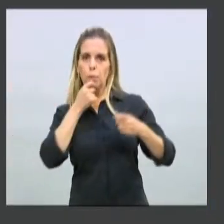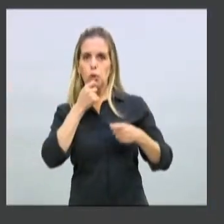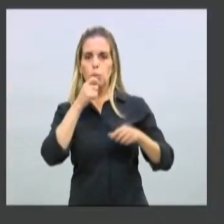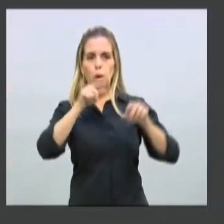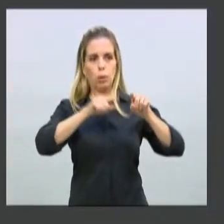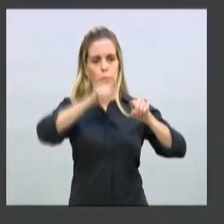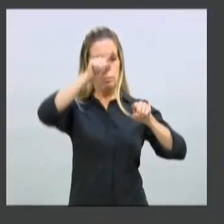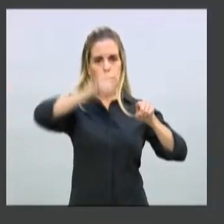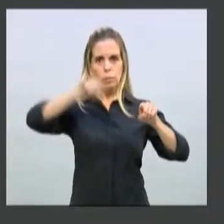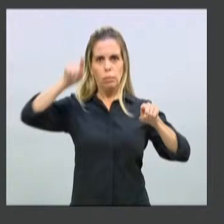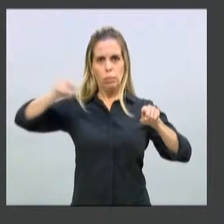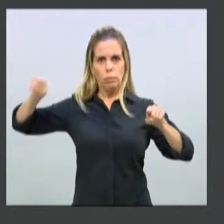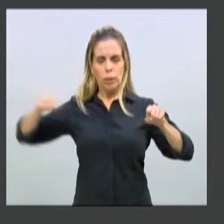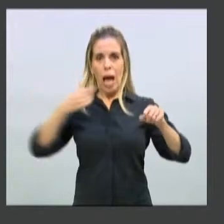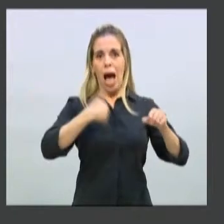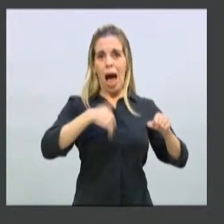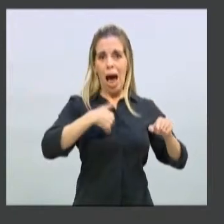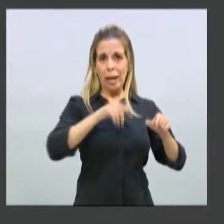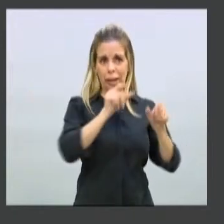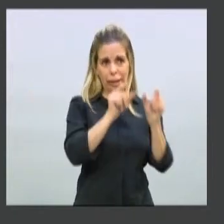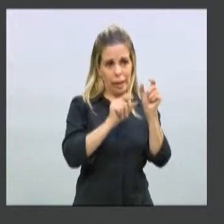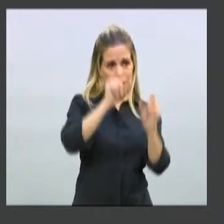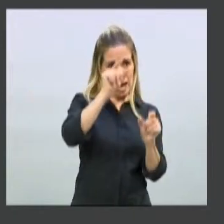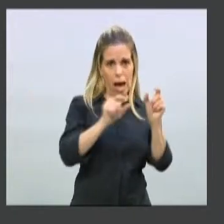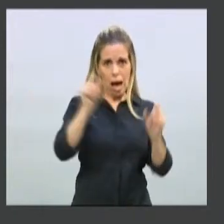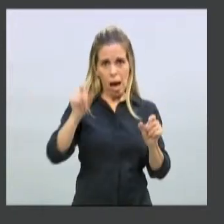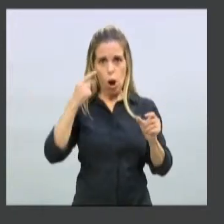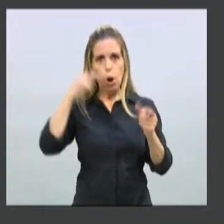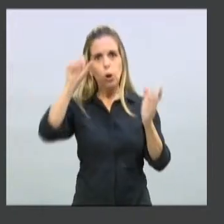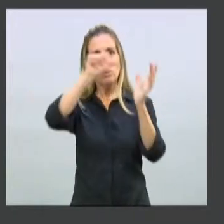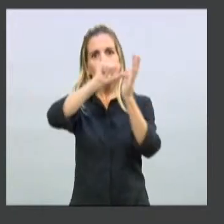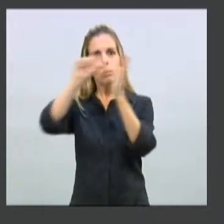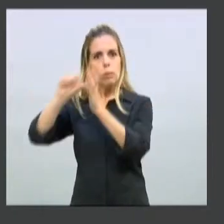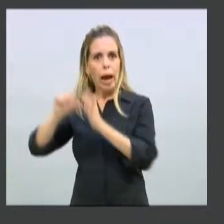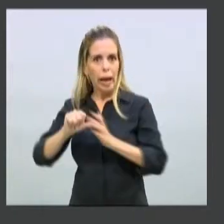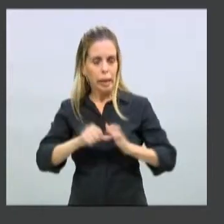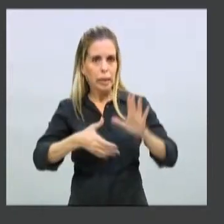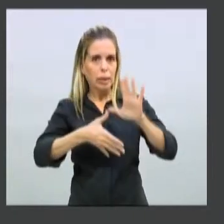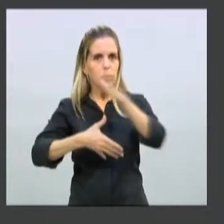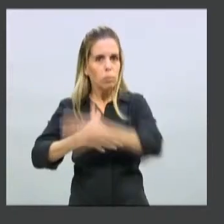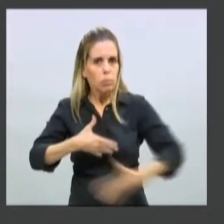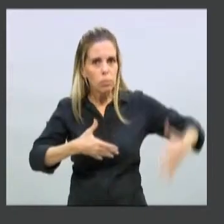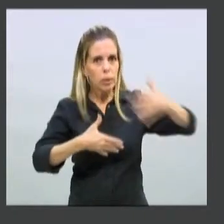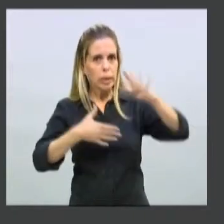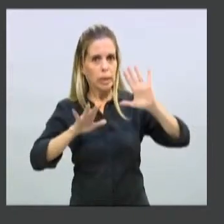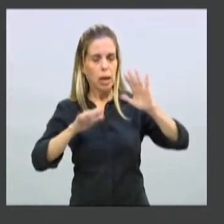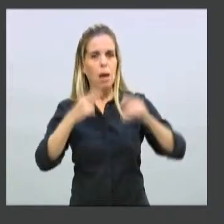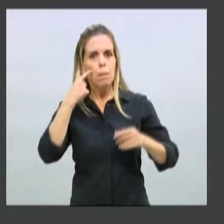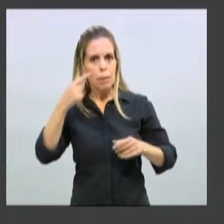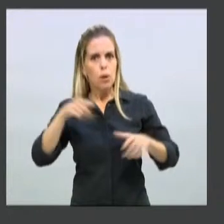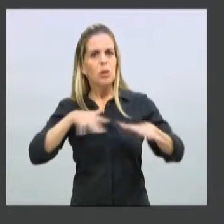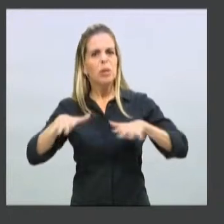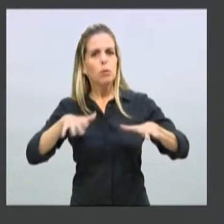uno se sigue dando cuenta en relación a lo que pasa con el resto del continente, que la situación de Argentina es una situación